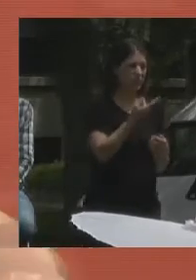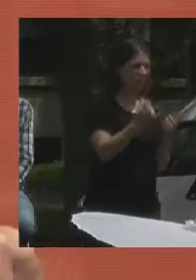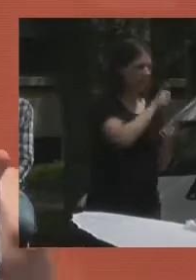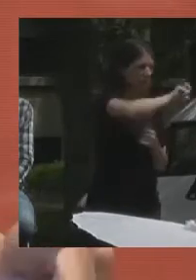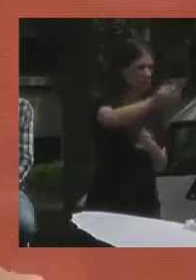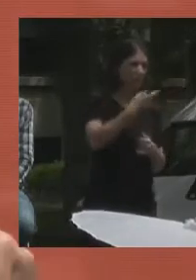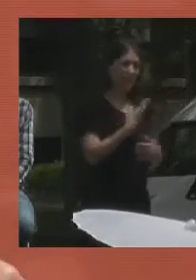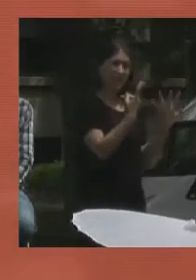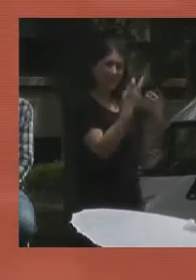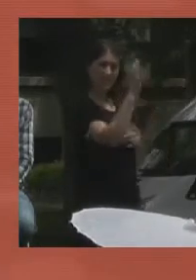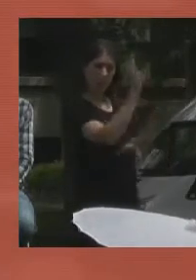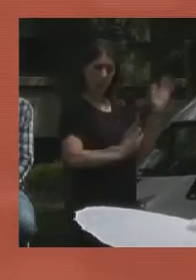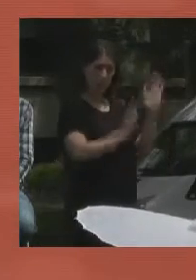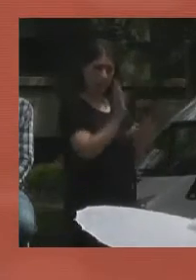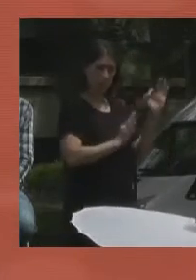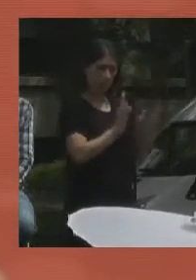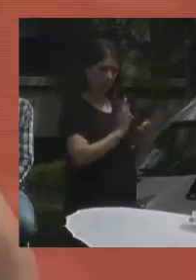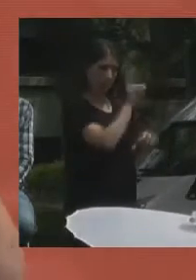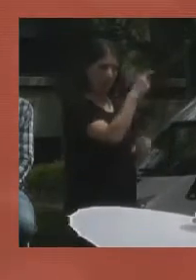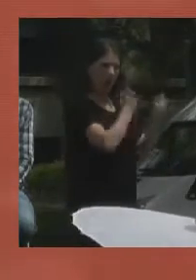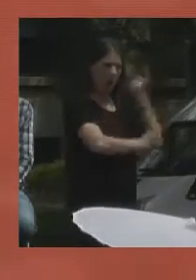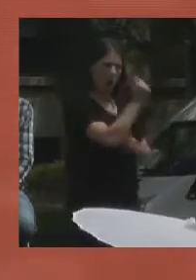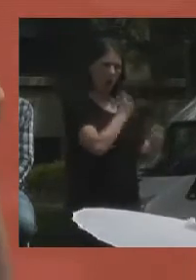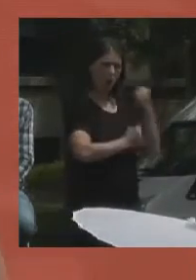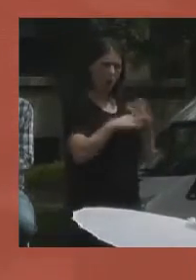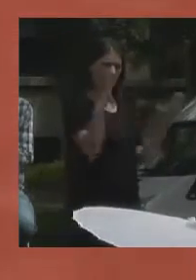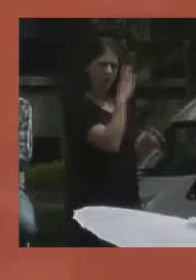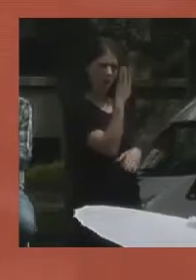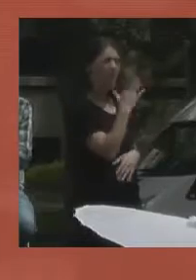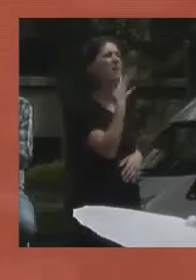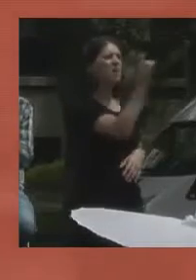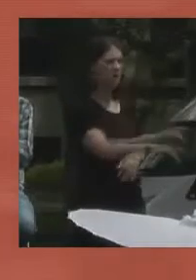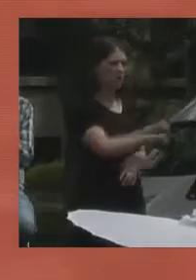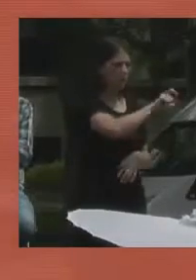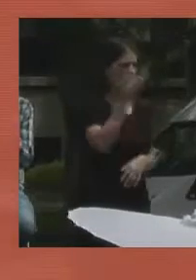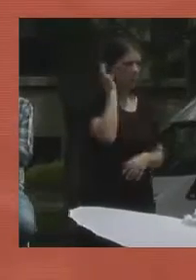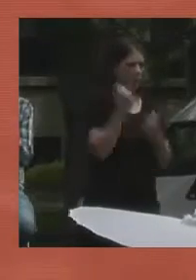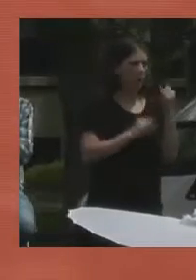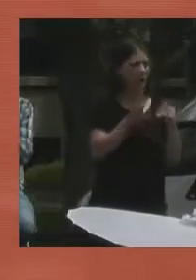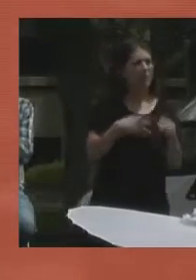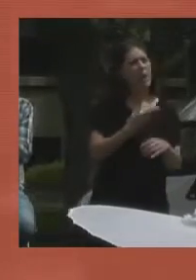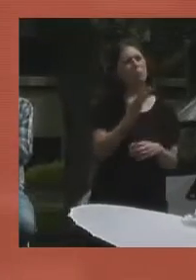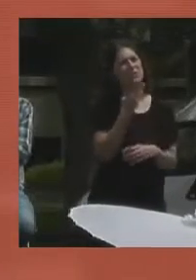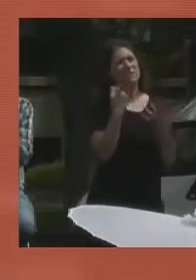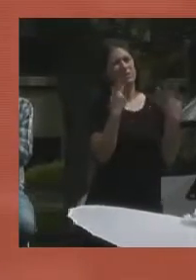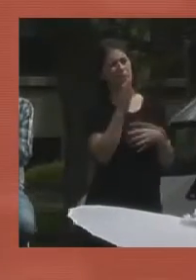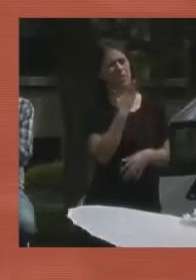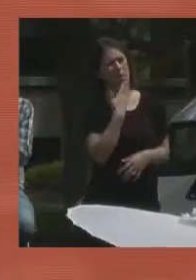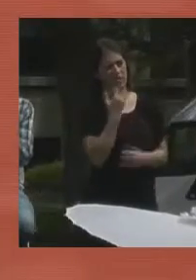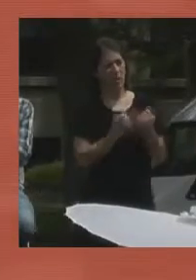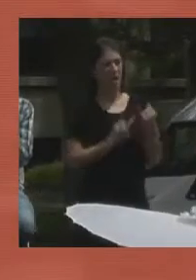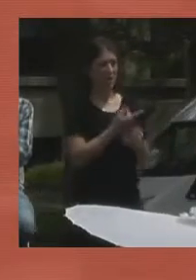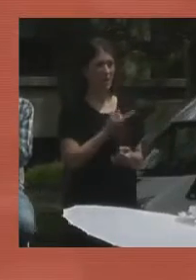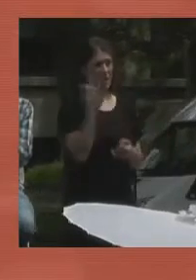que traballa na economía sumerxida son mulleres. Son mulleres que levan, que logo chegan aos 60 anos, aos 70 anos, non teñen nin dereito na